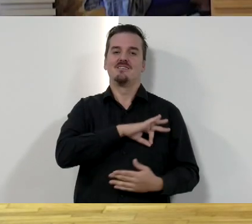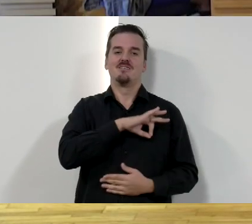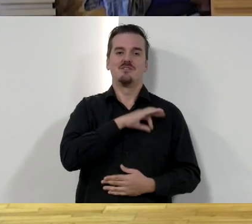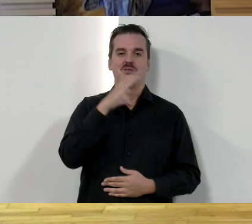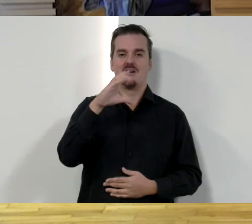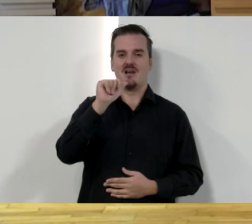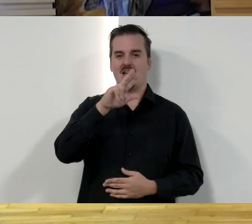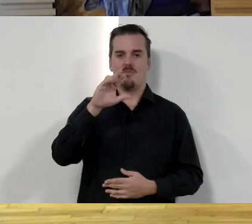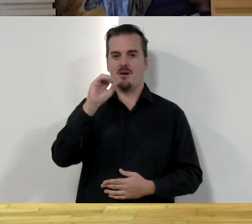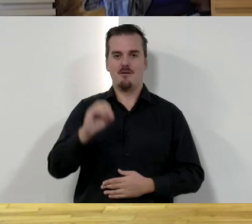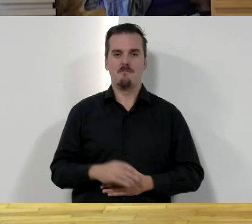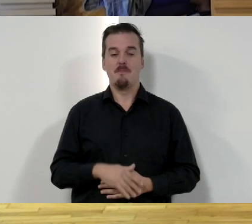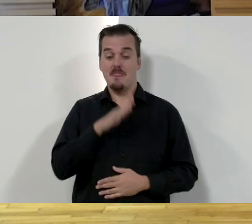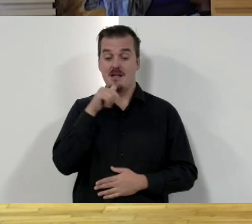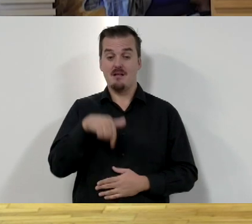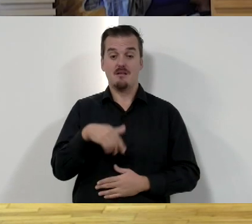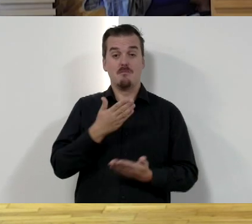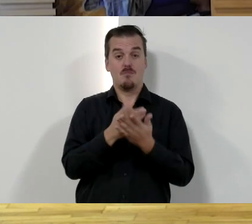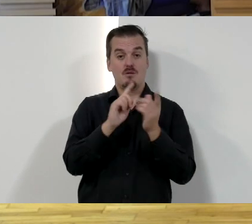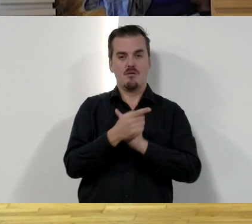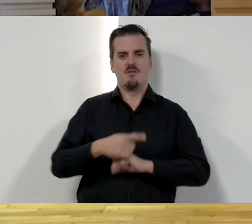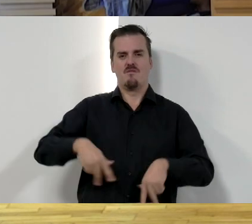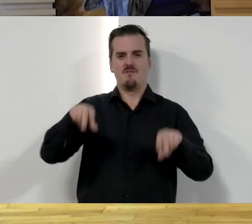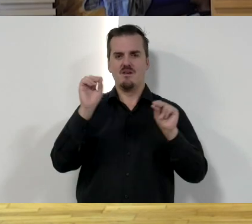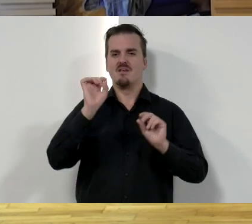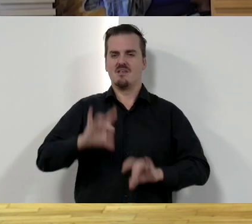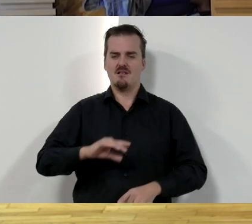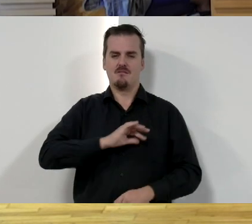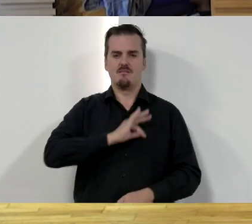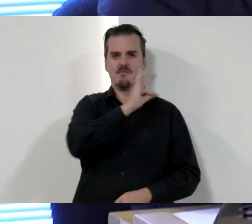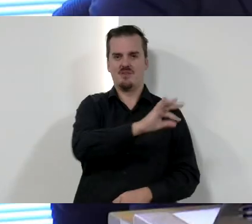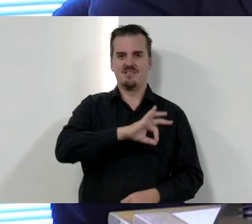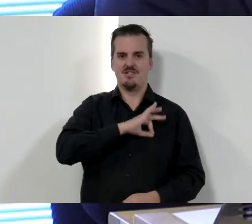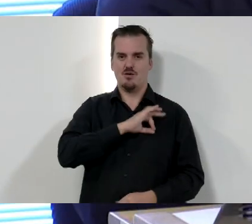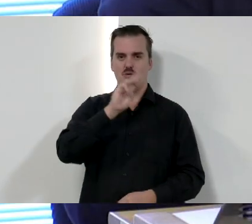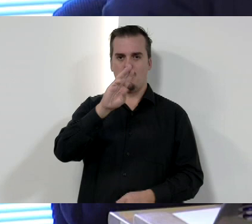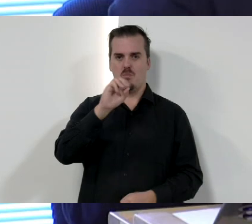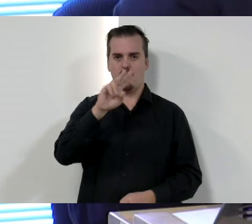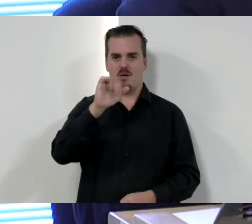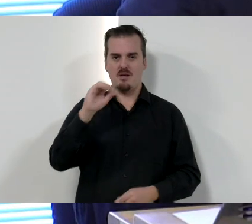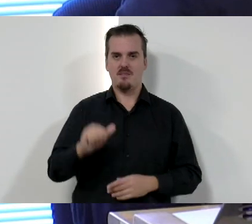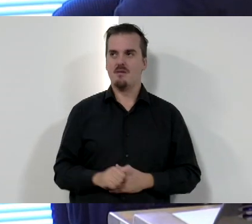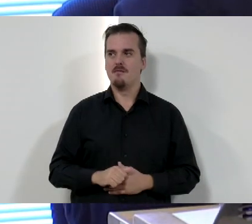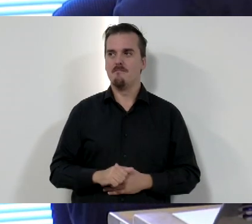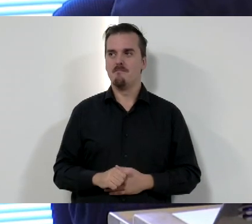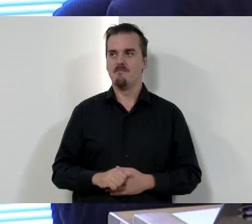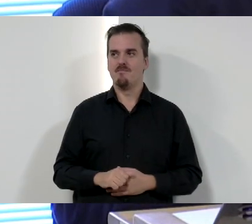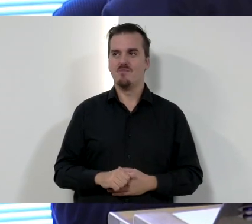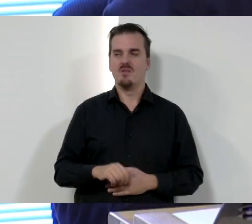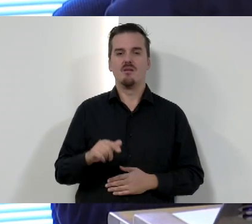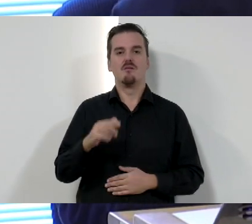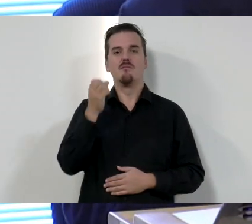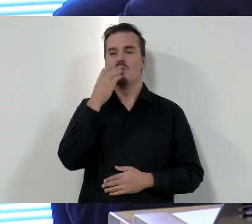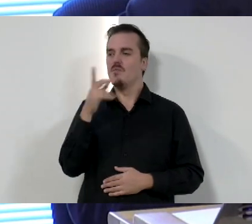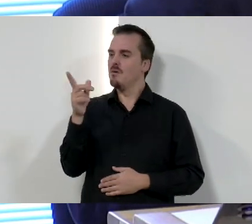para cerrar esta moción tiene la palabra el señor Poveda por el Partido Popular. Gracias, señora presidenta. Pues magnífica lección de historia, pero